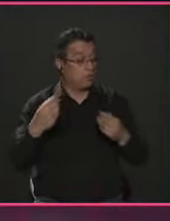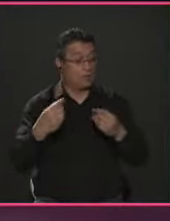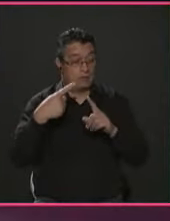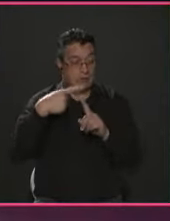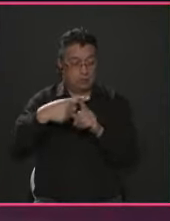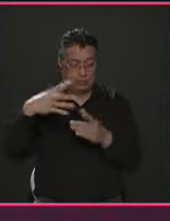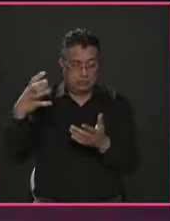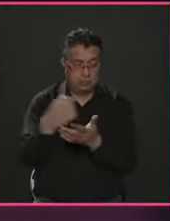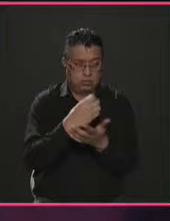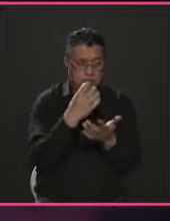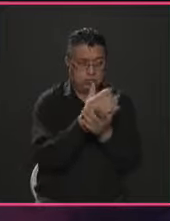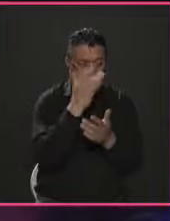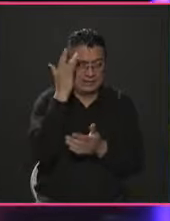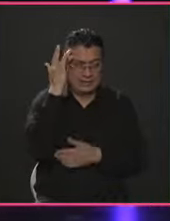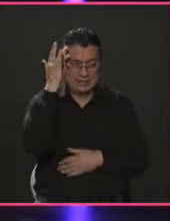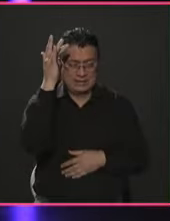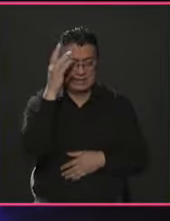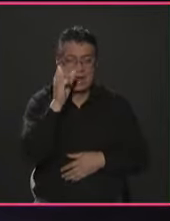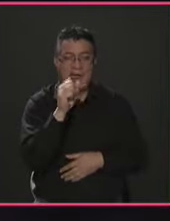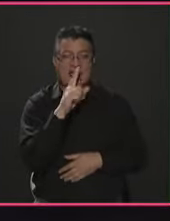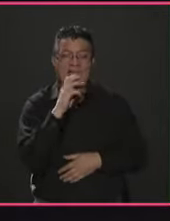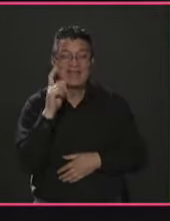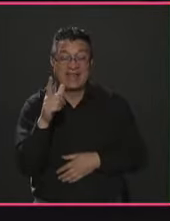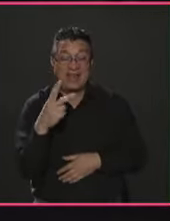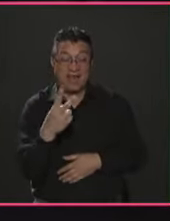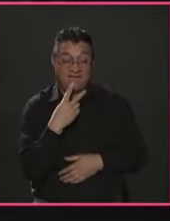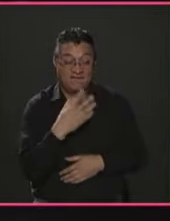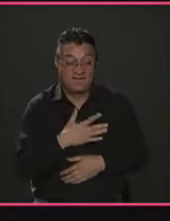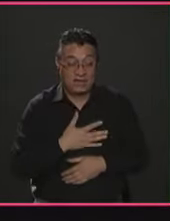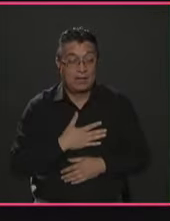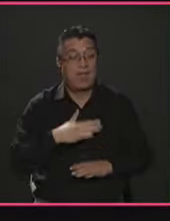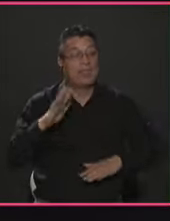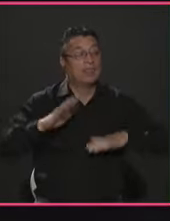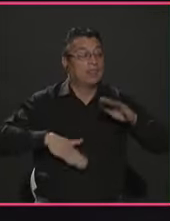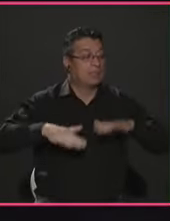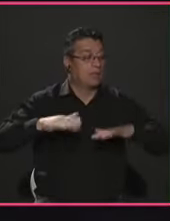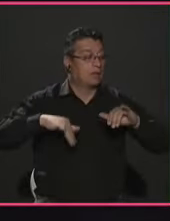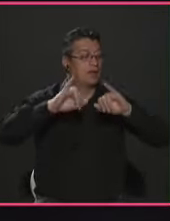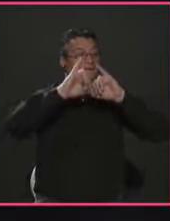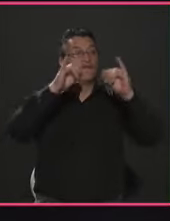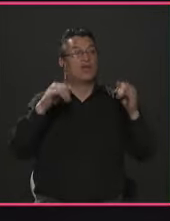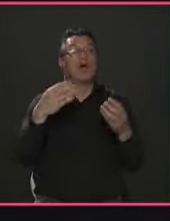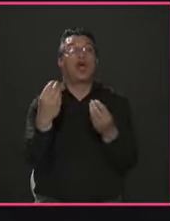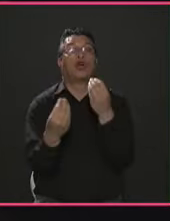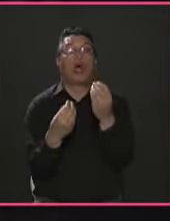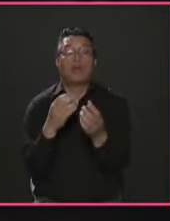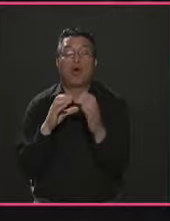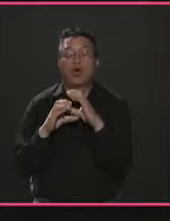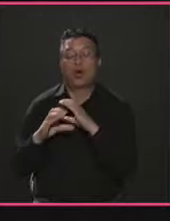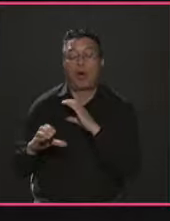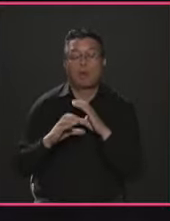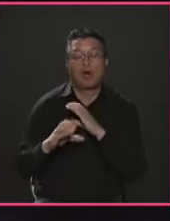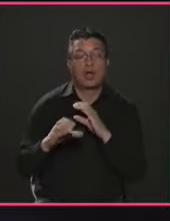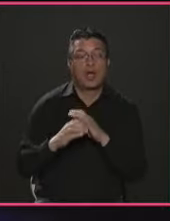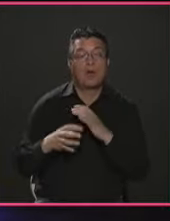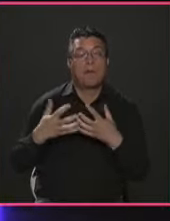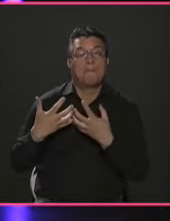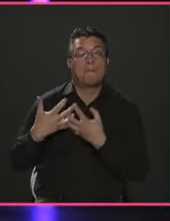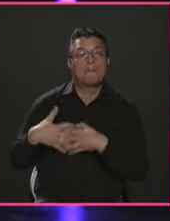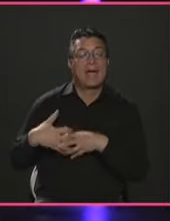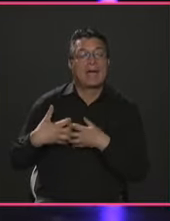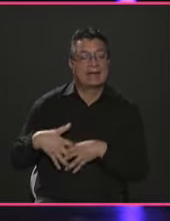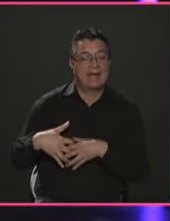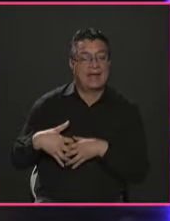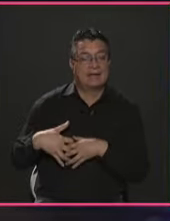tenga la Inteligencia artificial en nuestras vidas va a depender de la forma como nos comunicamos con las máquinas y